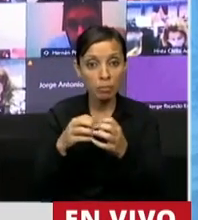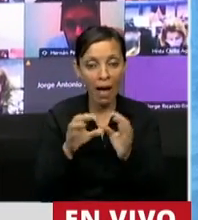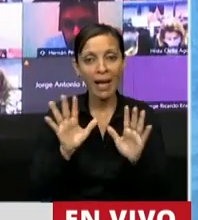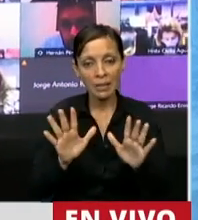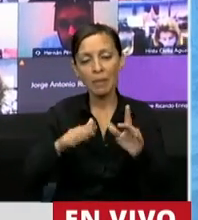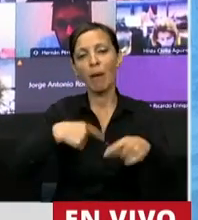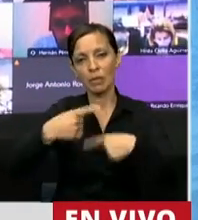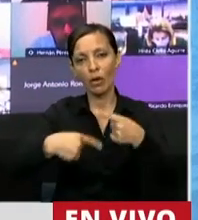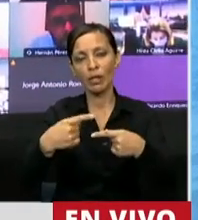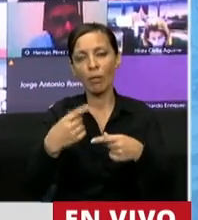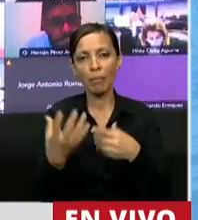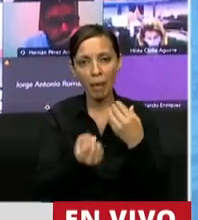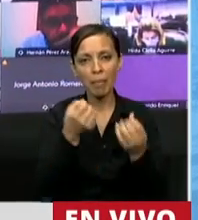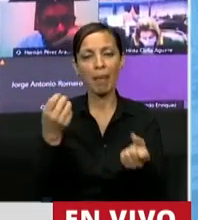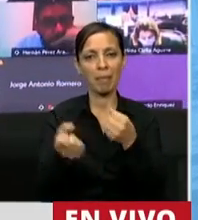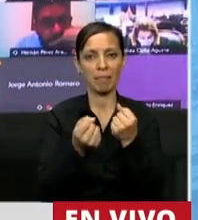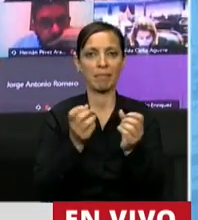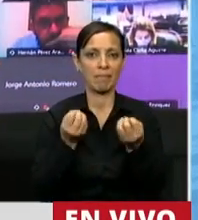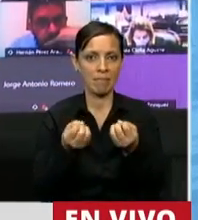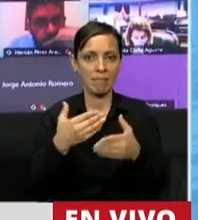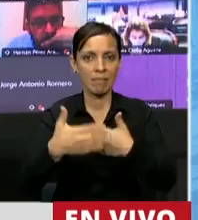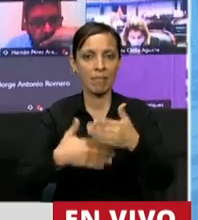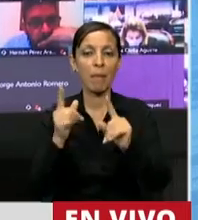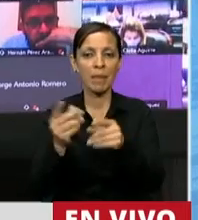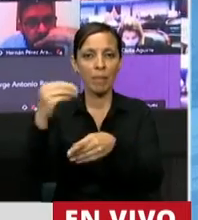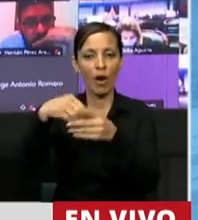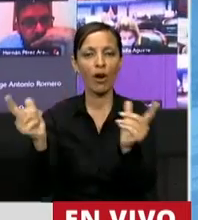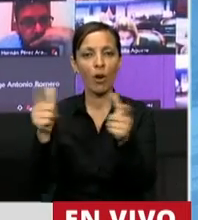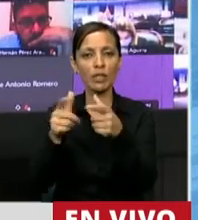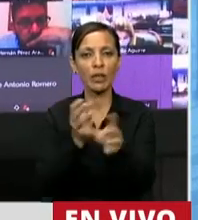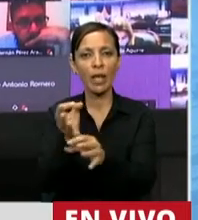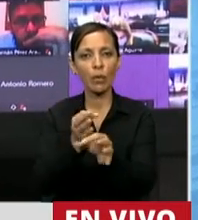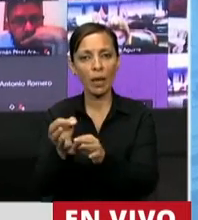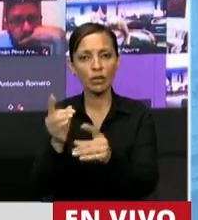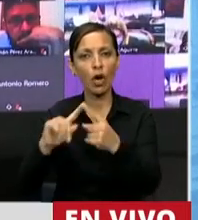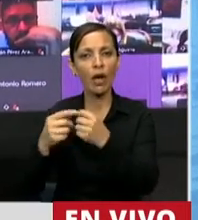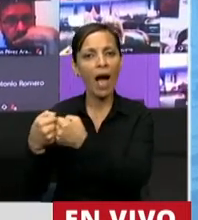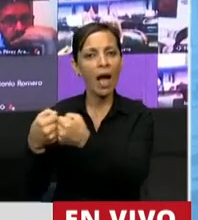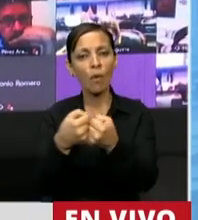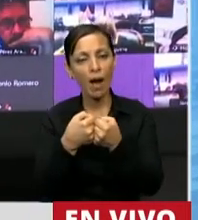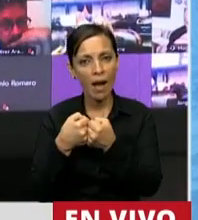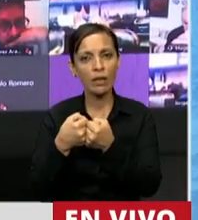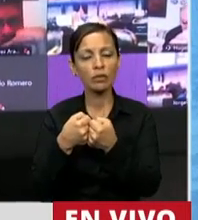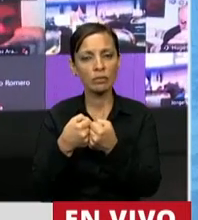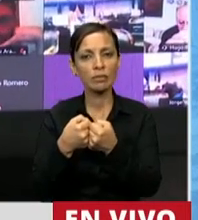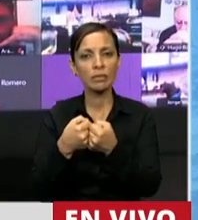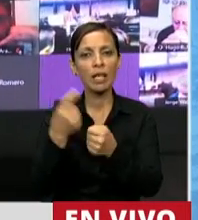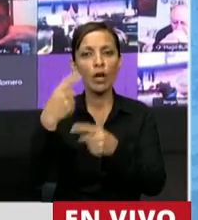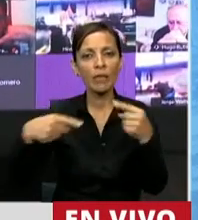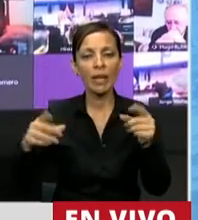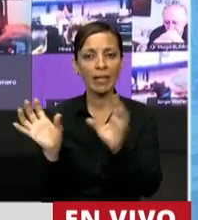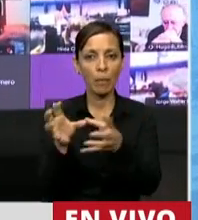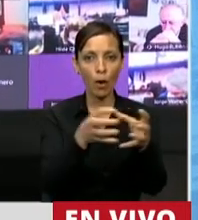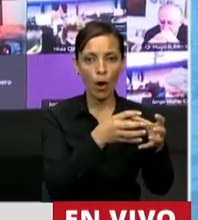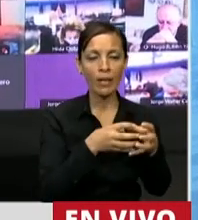seguir encontrando, como lo venimos haciendo en la Comisión de Educación, los acuerdos necesarios entre los distintos